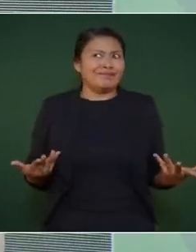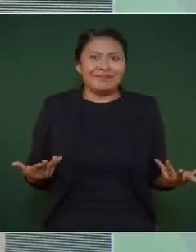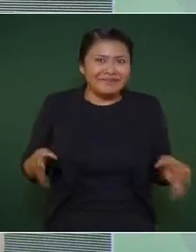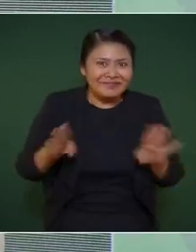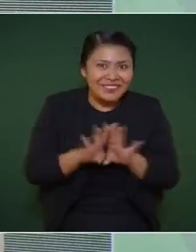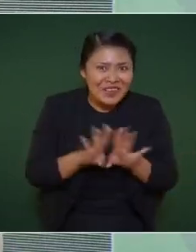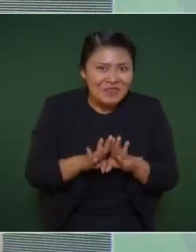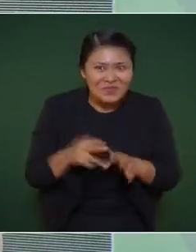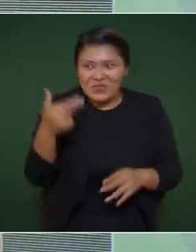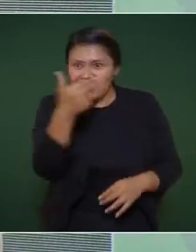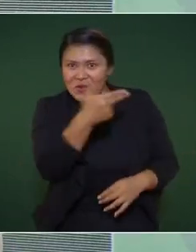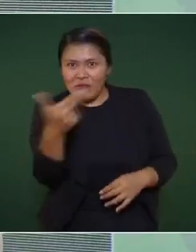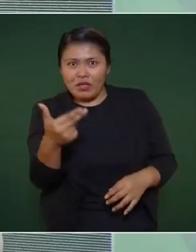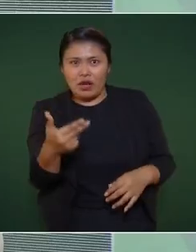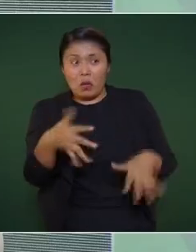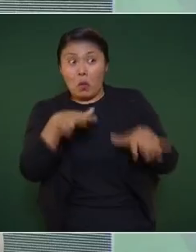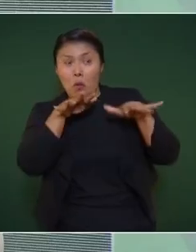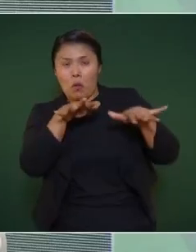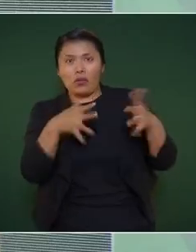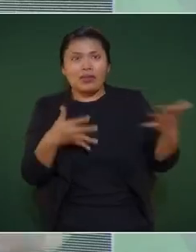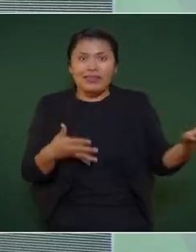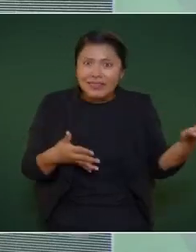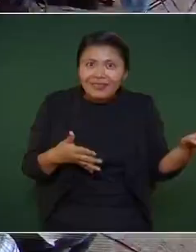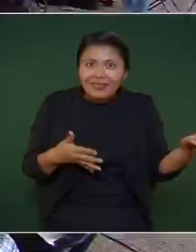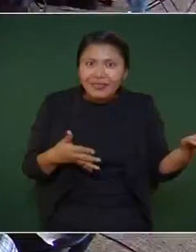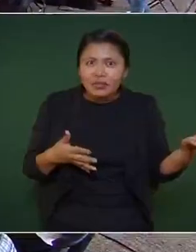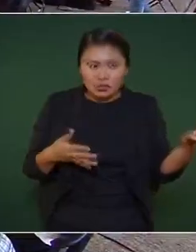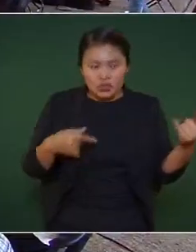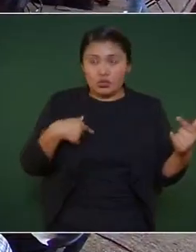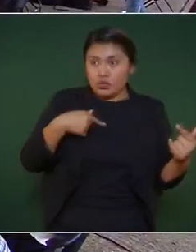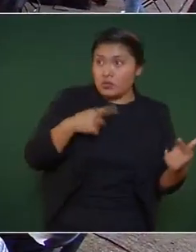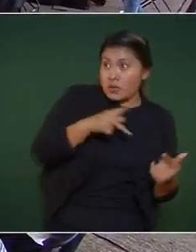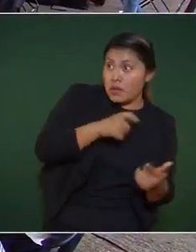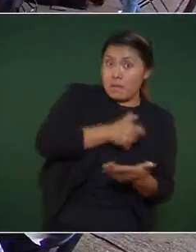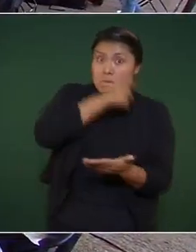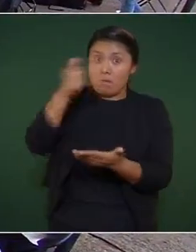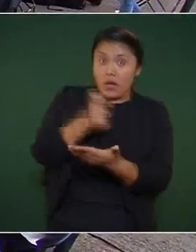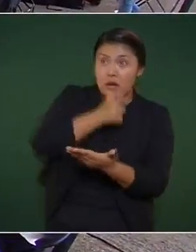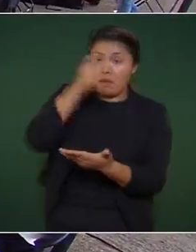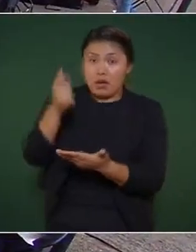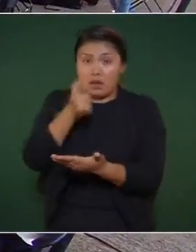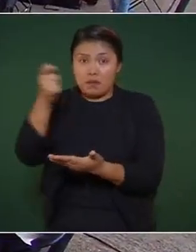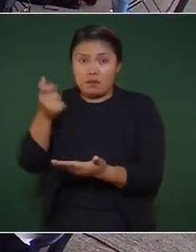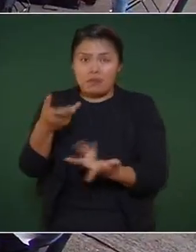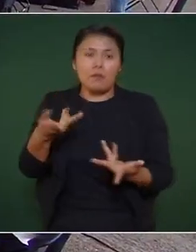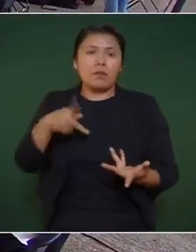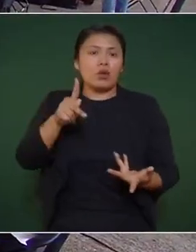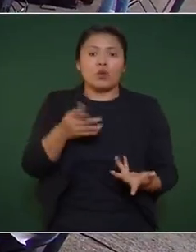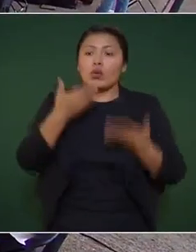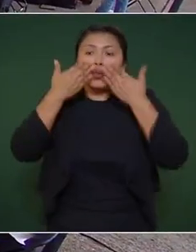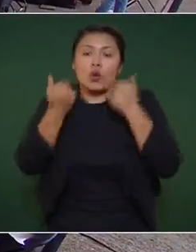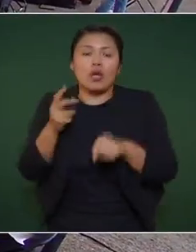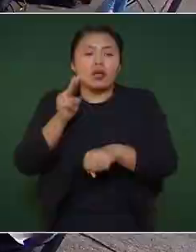de 5 estrellas. Y no incluía vigilancia.